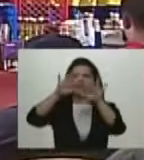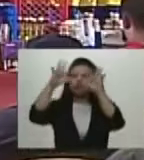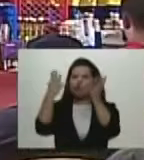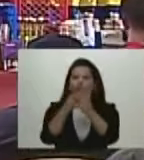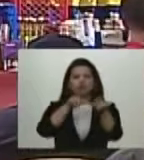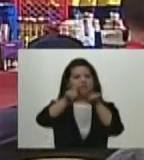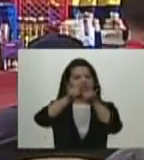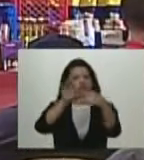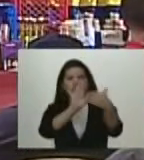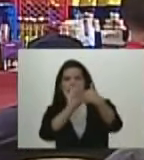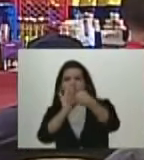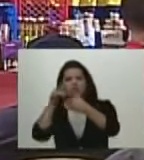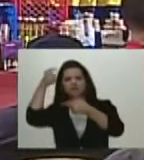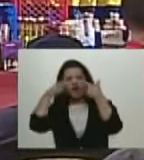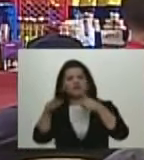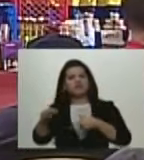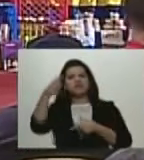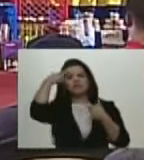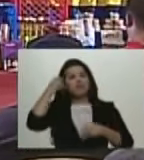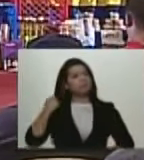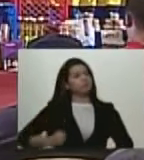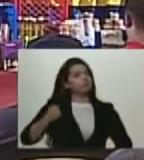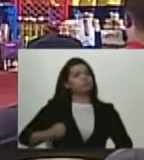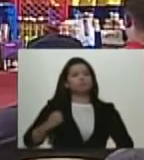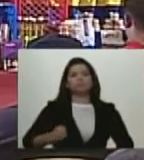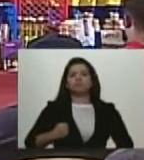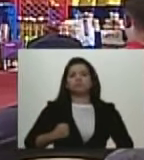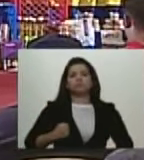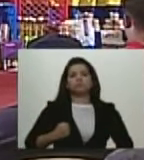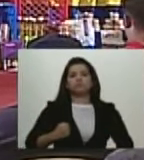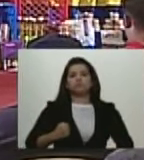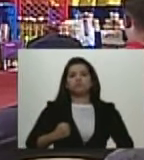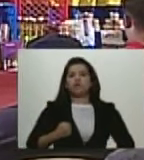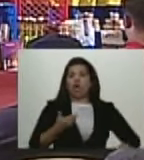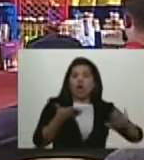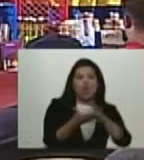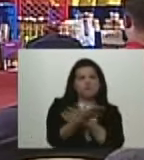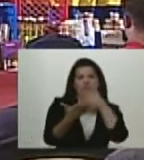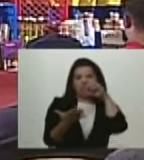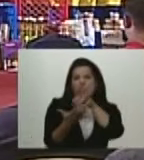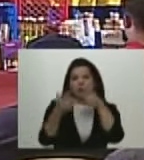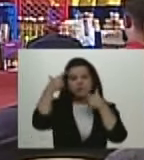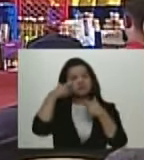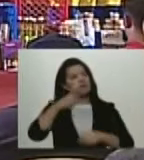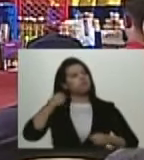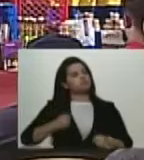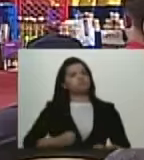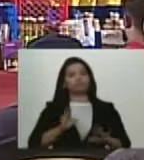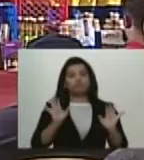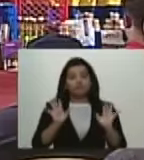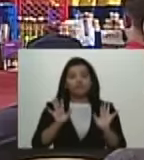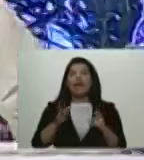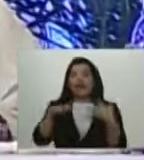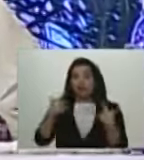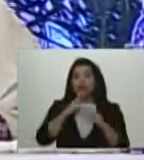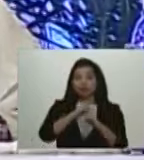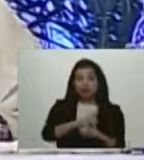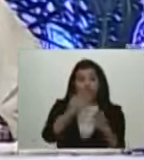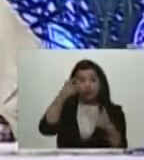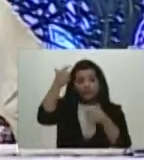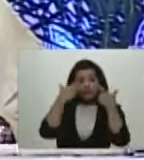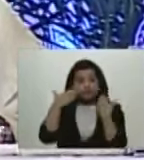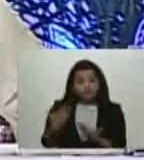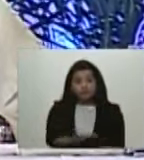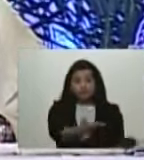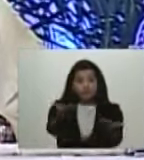Y fíjense, ahí está la obra del comandante Chávez. Esta empresa, por ejemplo, yo recuerdo haber venido